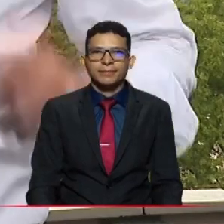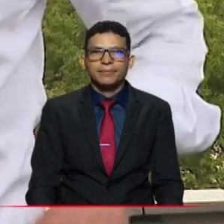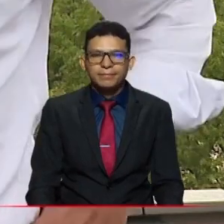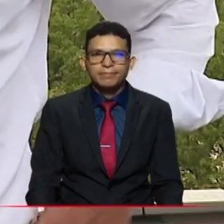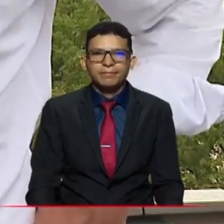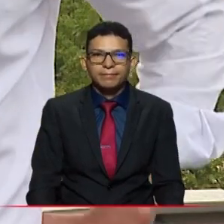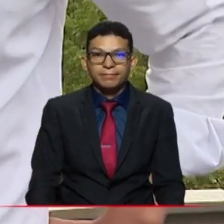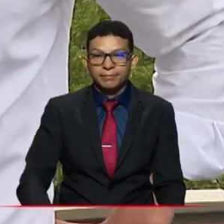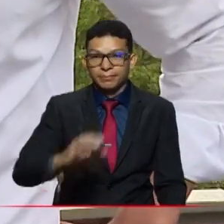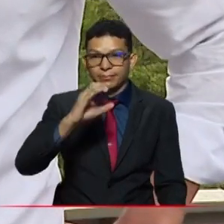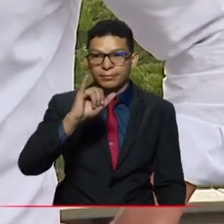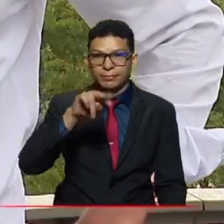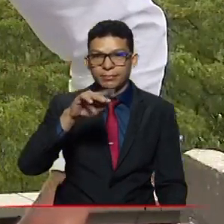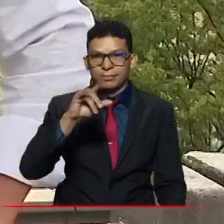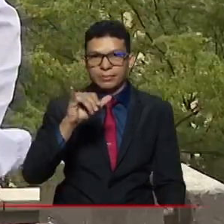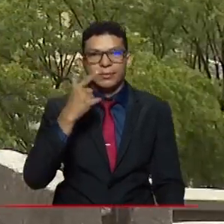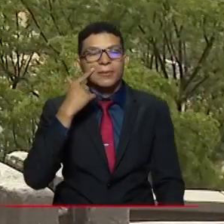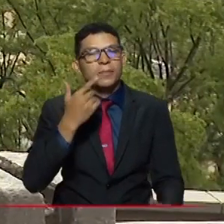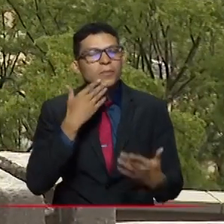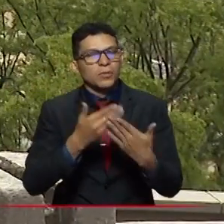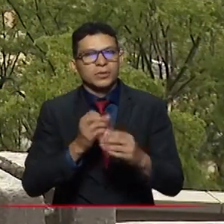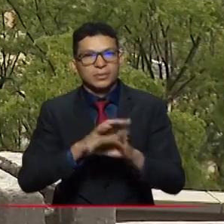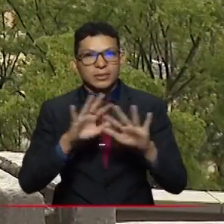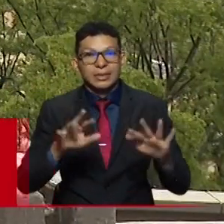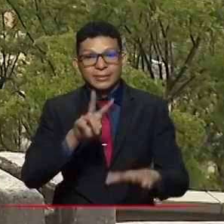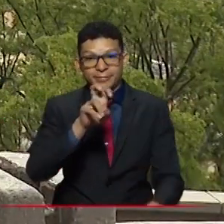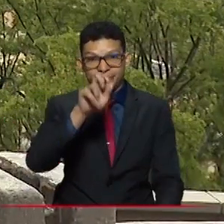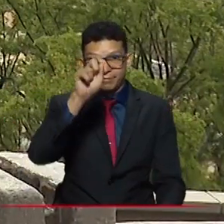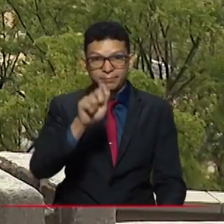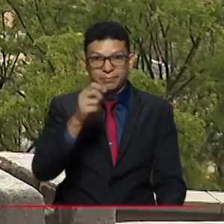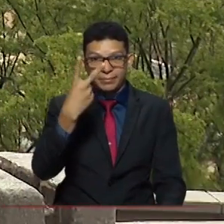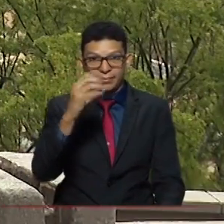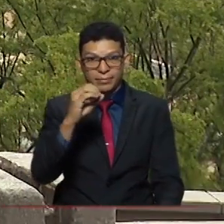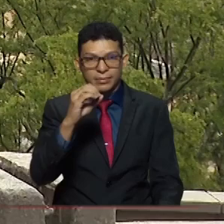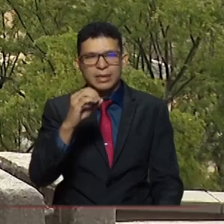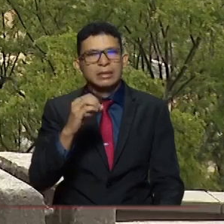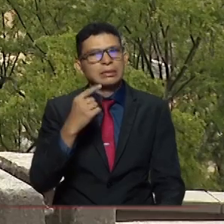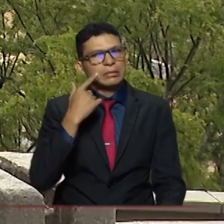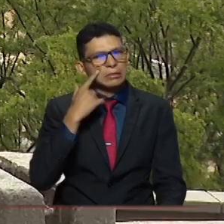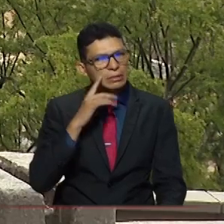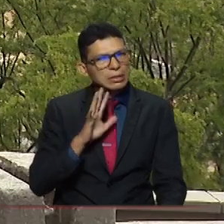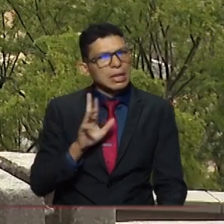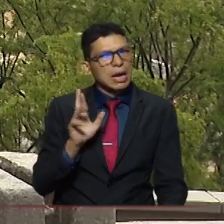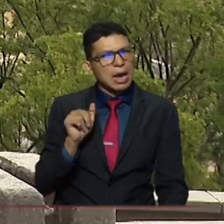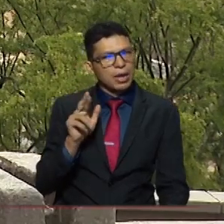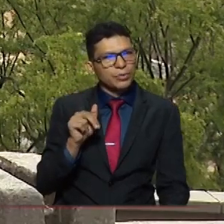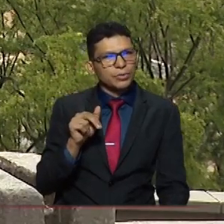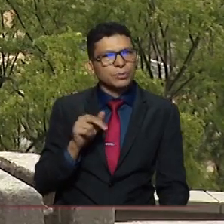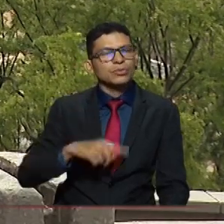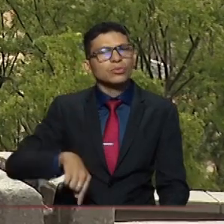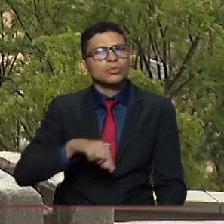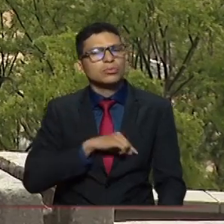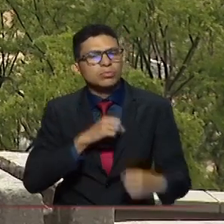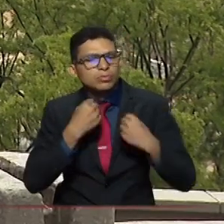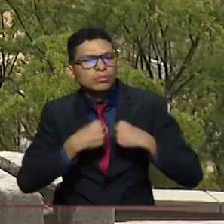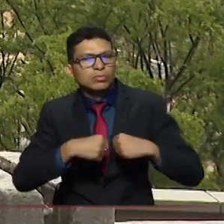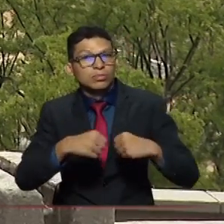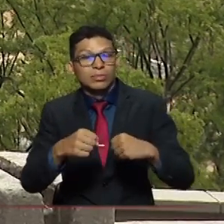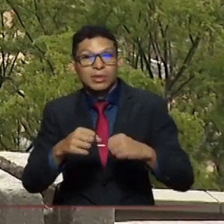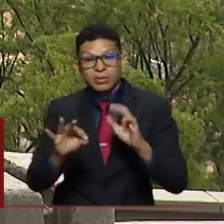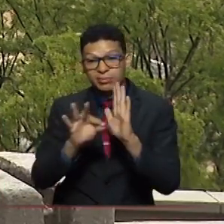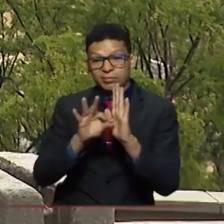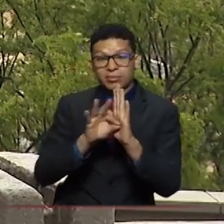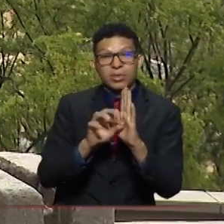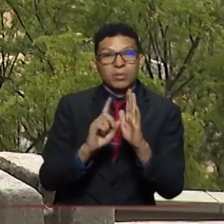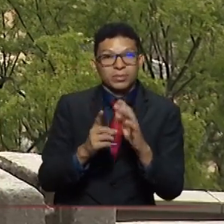Cindy, audiencia, buenos días, 7:20 minutos de la mañana. Efectivamente, esto es bastante curioso, la forma en que intentaban ingresar esa marihuana, pues